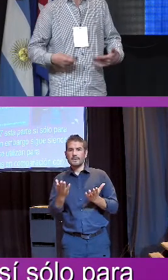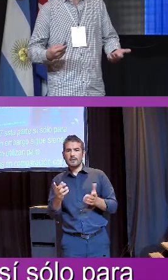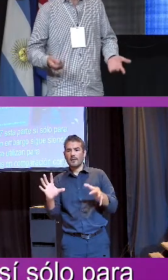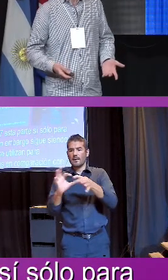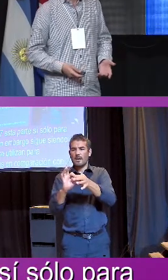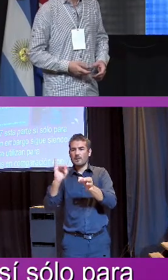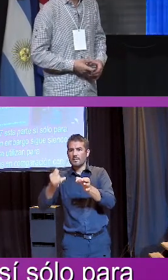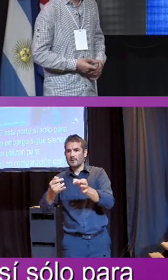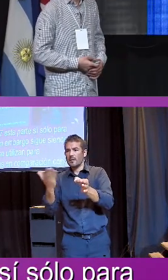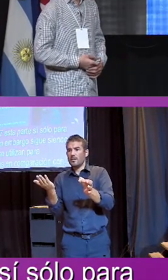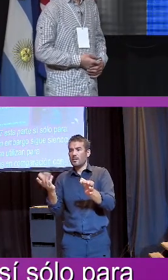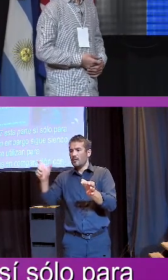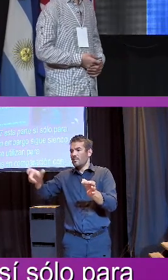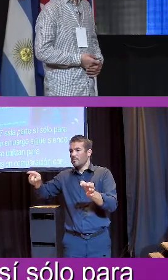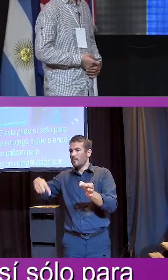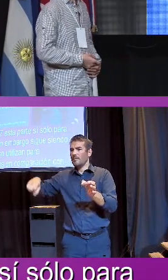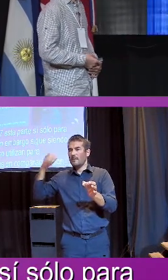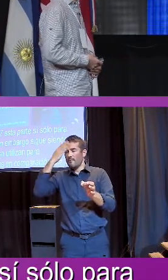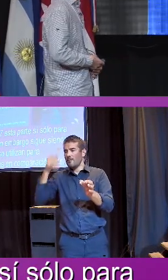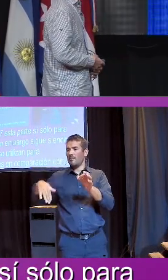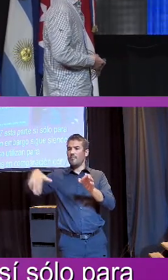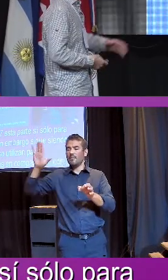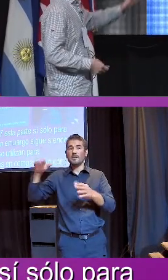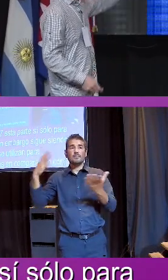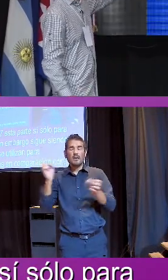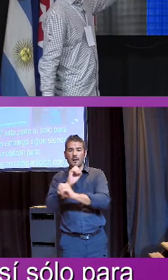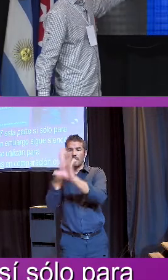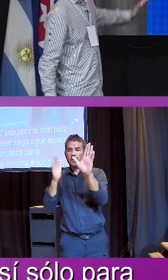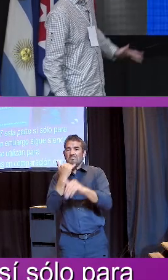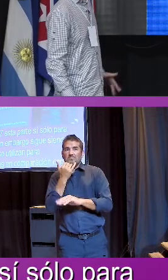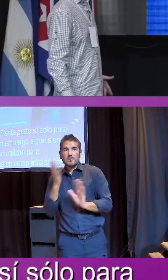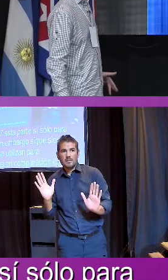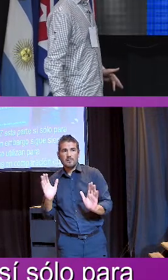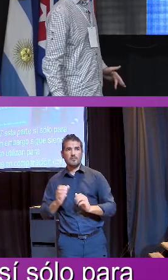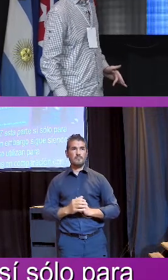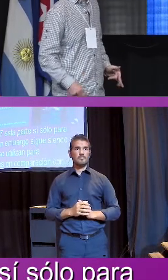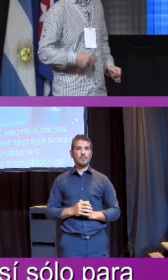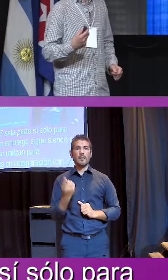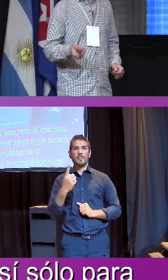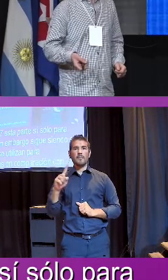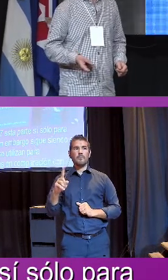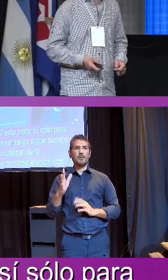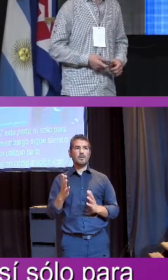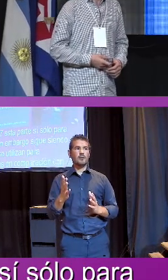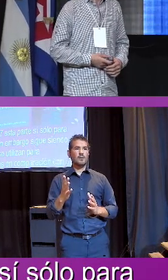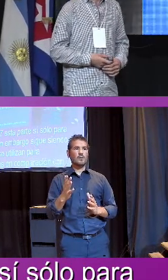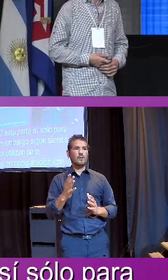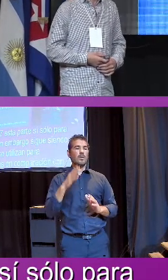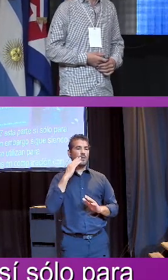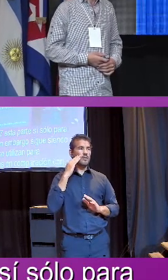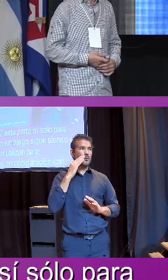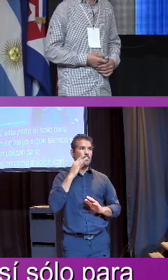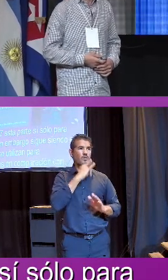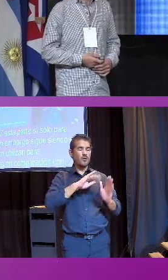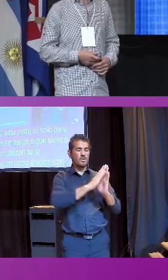realmente hay más casos, bueno, no está del todo claro, pero seguramente una publicación de una revista